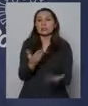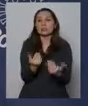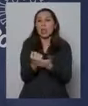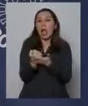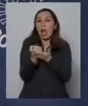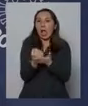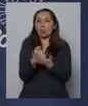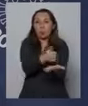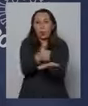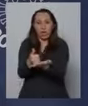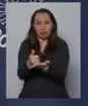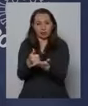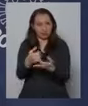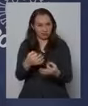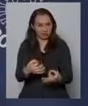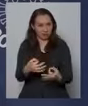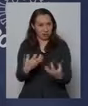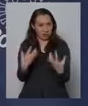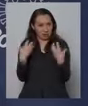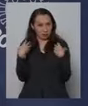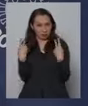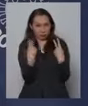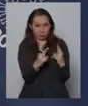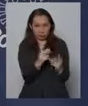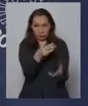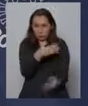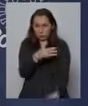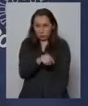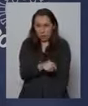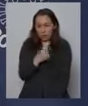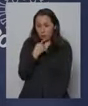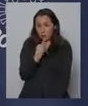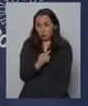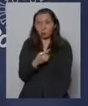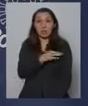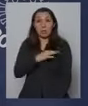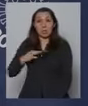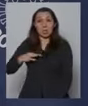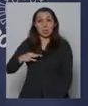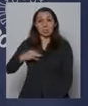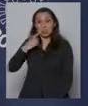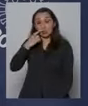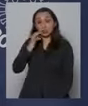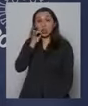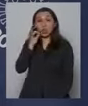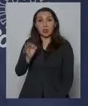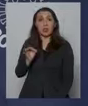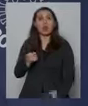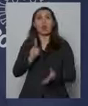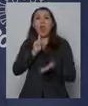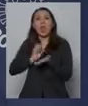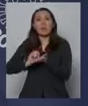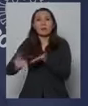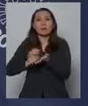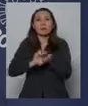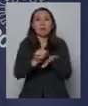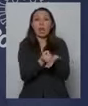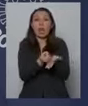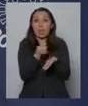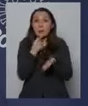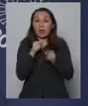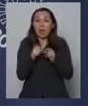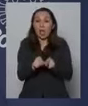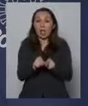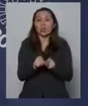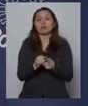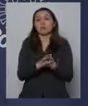los alcaldes. ¿Esto es totalmente responsabilidad de los municipios? Se lo pregunto porque el ministro decía que los mecanismos de distribución, para esos